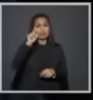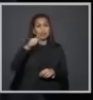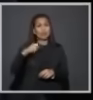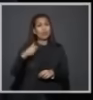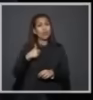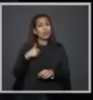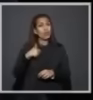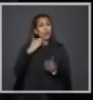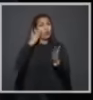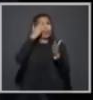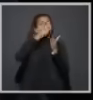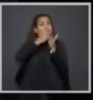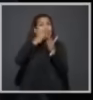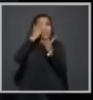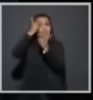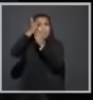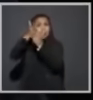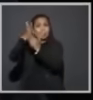recorro todo el país,